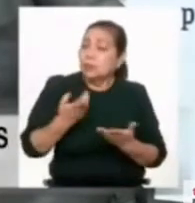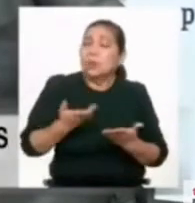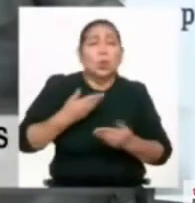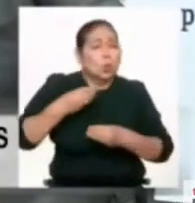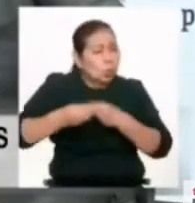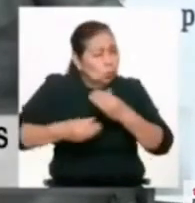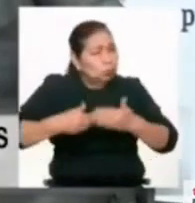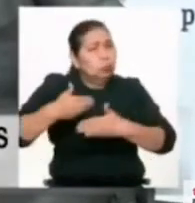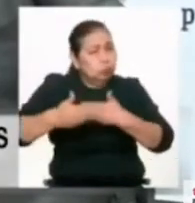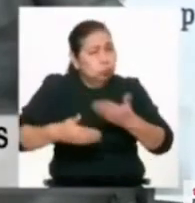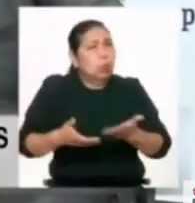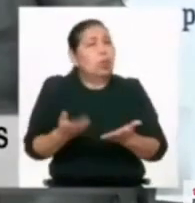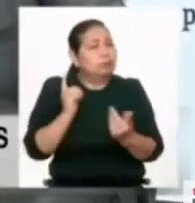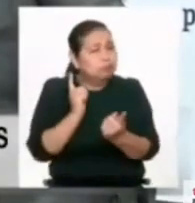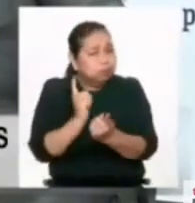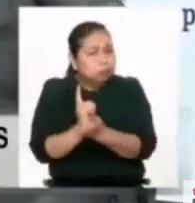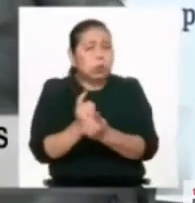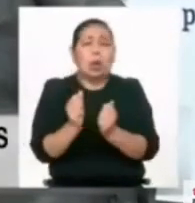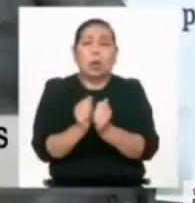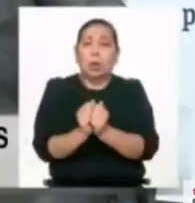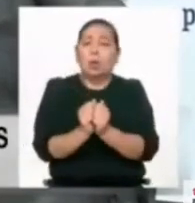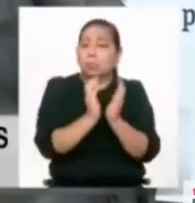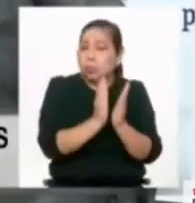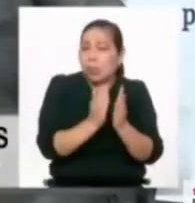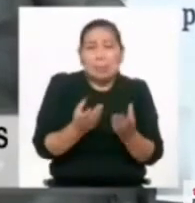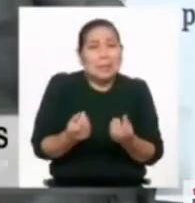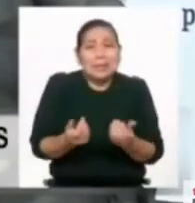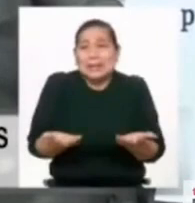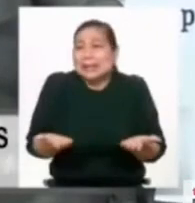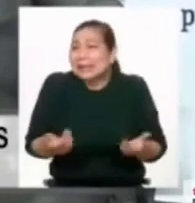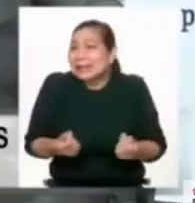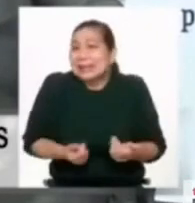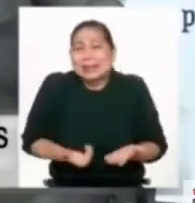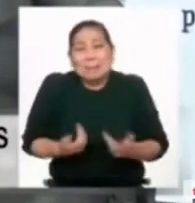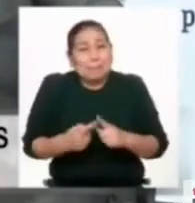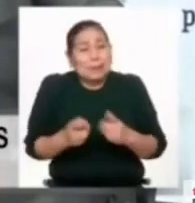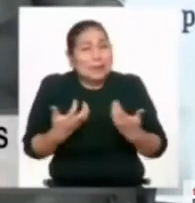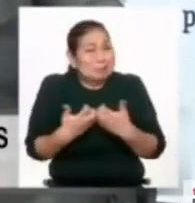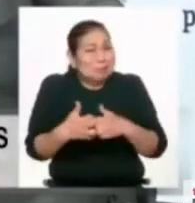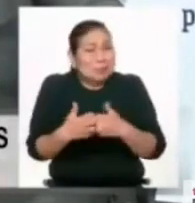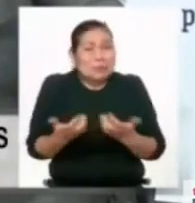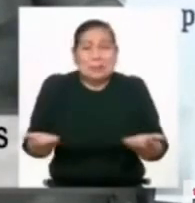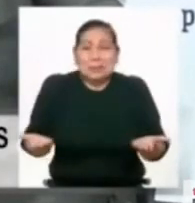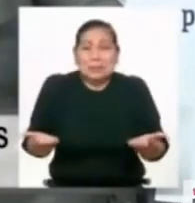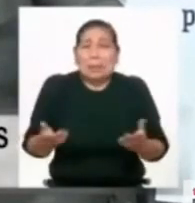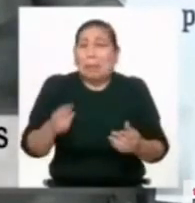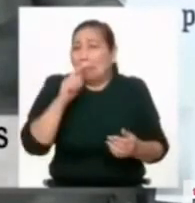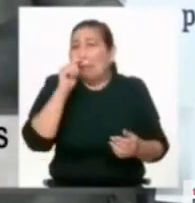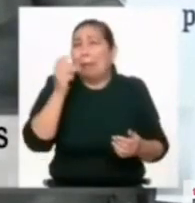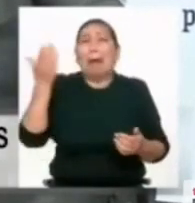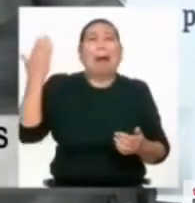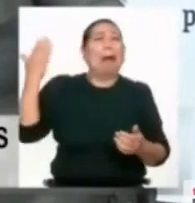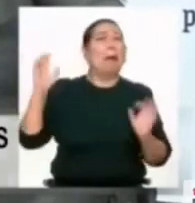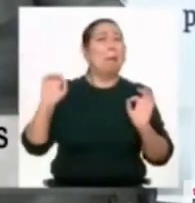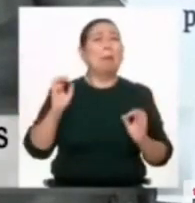eso de manera frontal, con los pocos recursos que tenemos, porque estas empresas que han llevado la riqueza